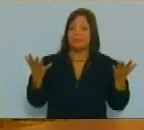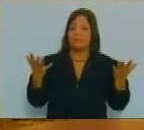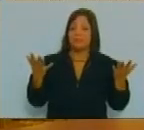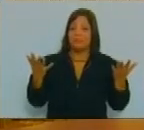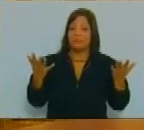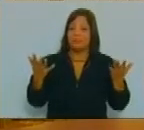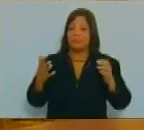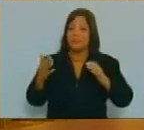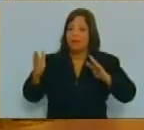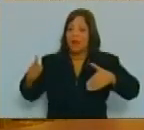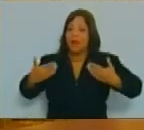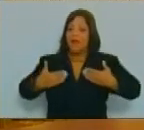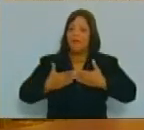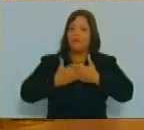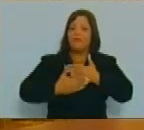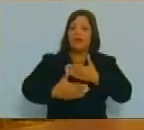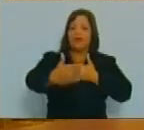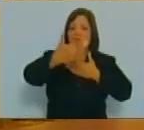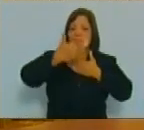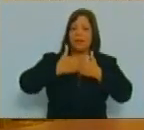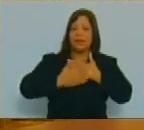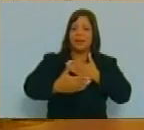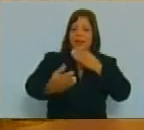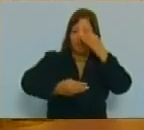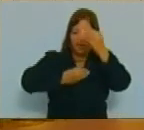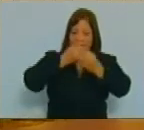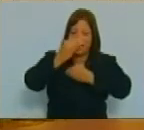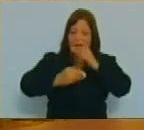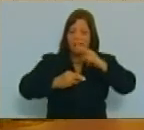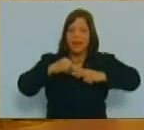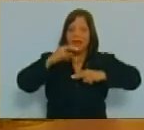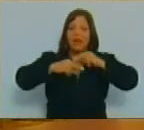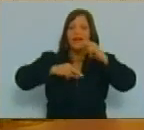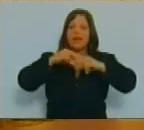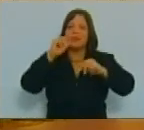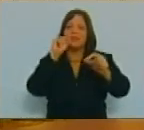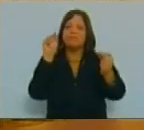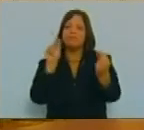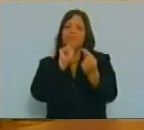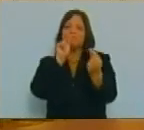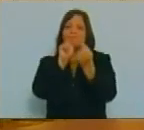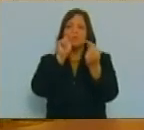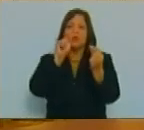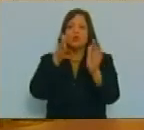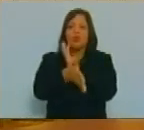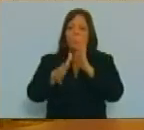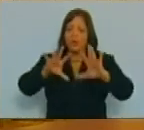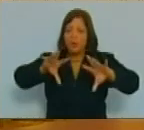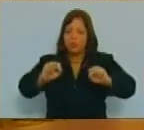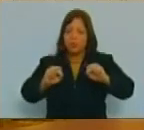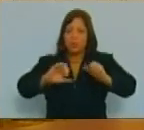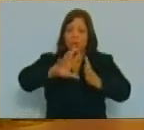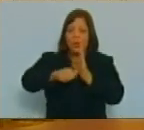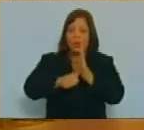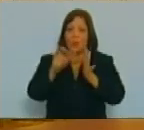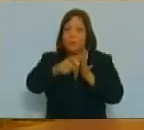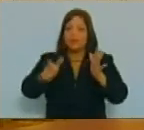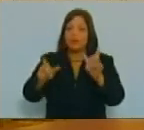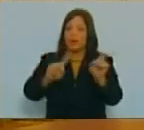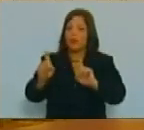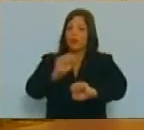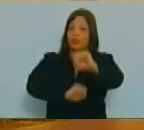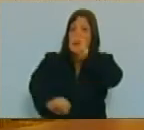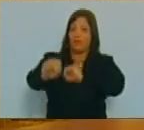para ir avanzando hacia la construcción de políticas acertadas en materia de secuestro y de especialización de metro